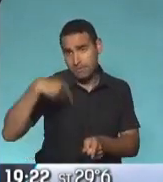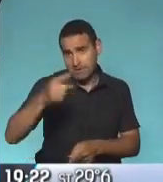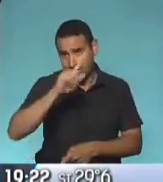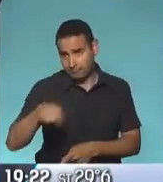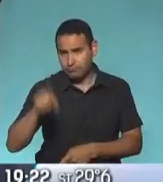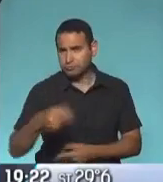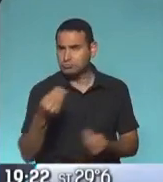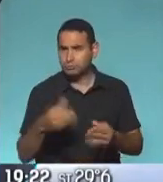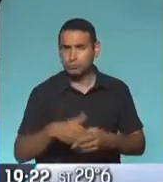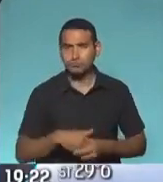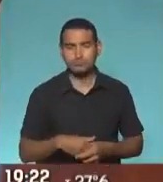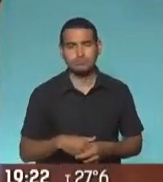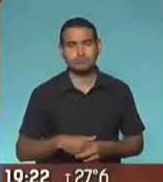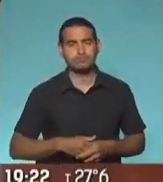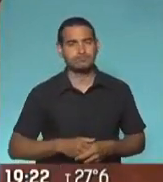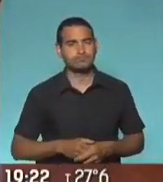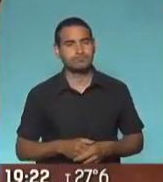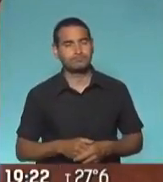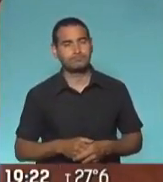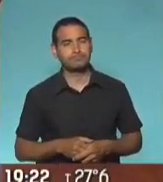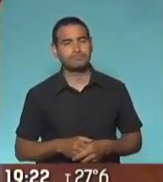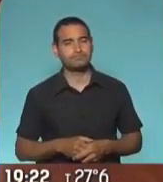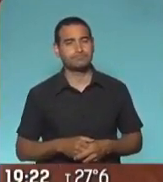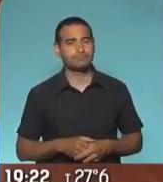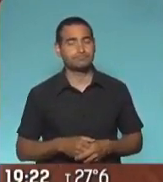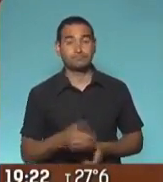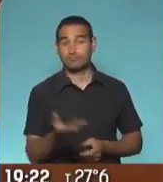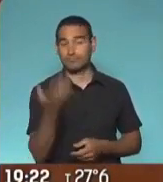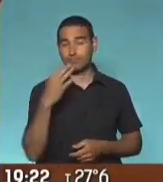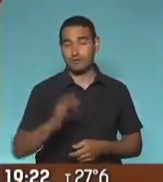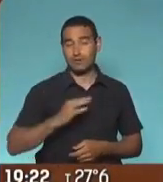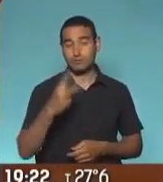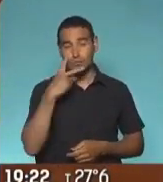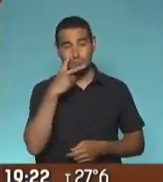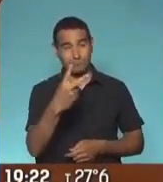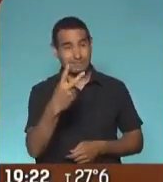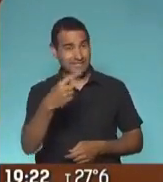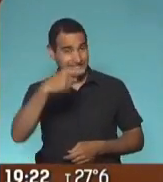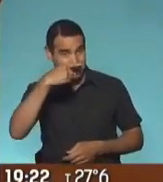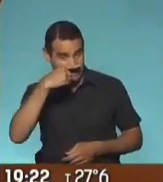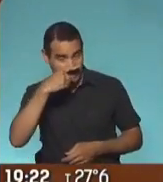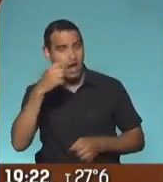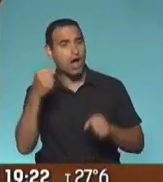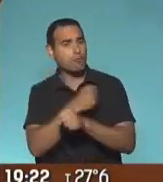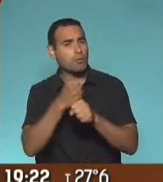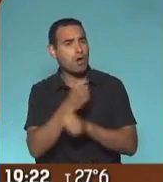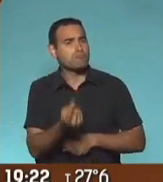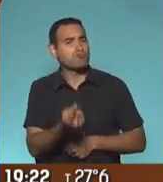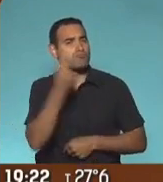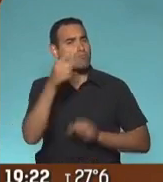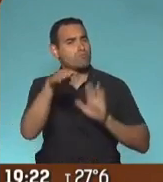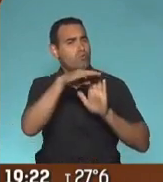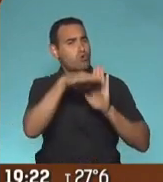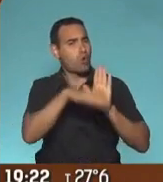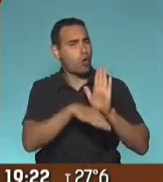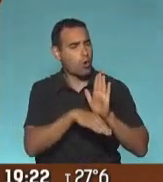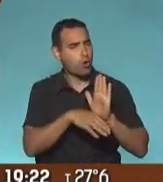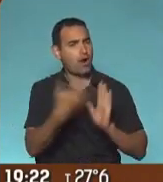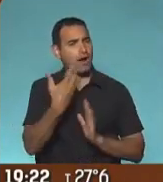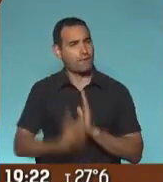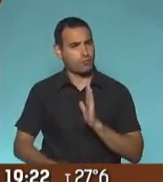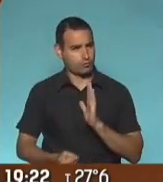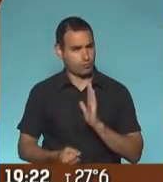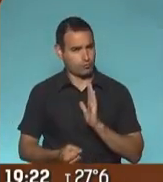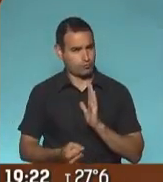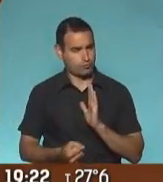mañana. En 2007 se aprueba el primer protocolo de interrupción del